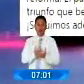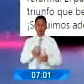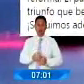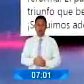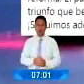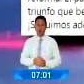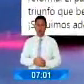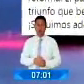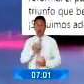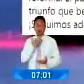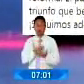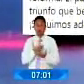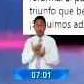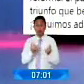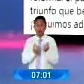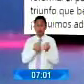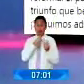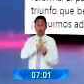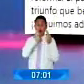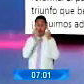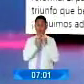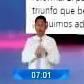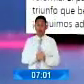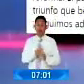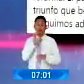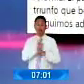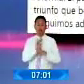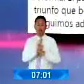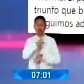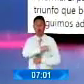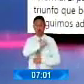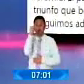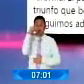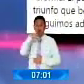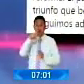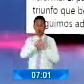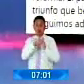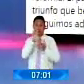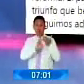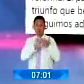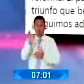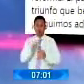dolarización. Gracias por apoyar esta reforma. El país gana con la aprobación de esta ley.